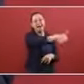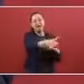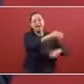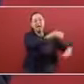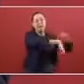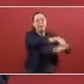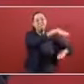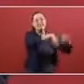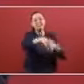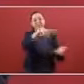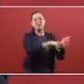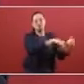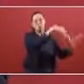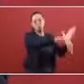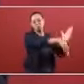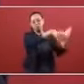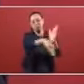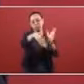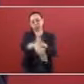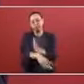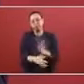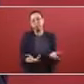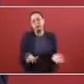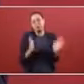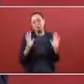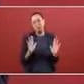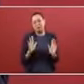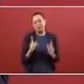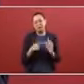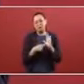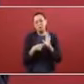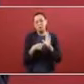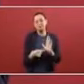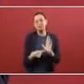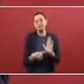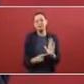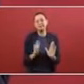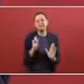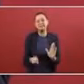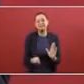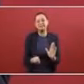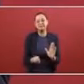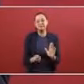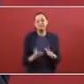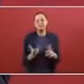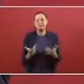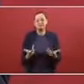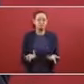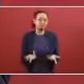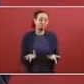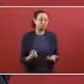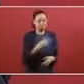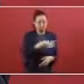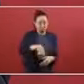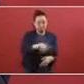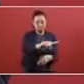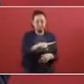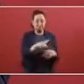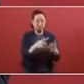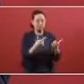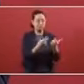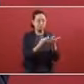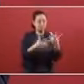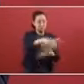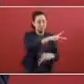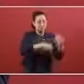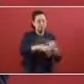esto demuestra de que estamos ante pues un sector financiero bastante responsable